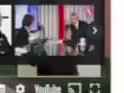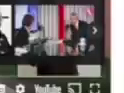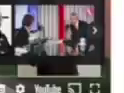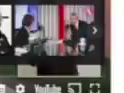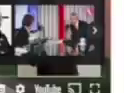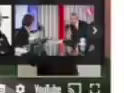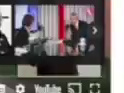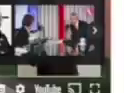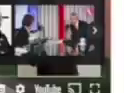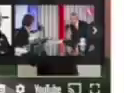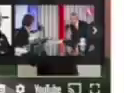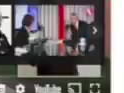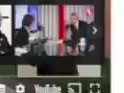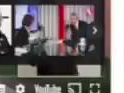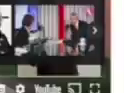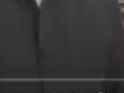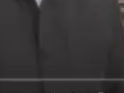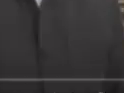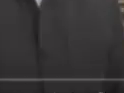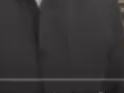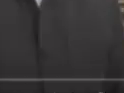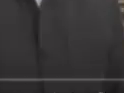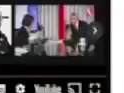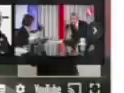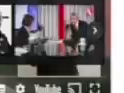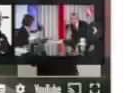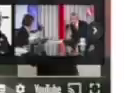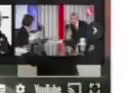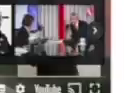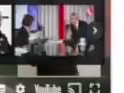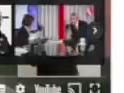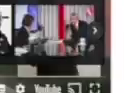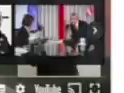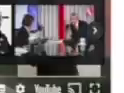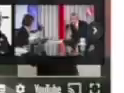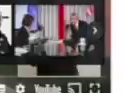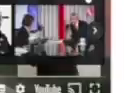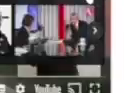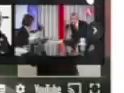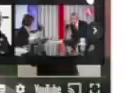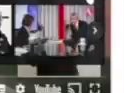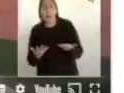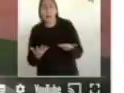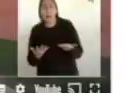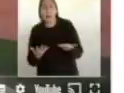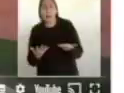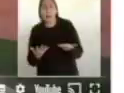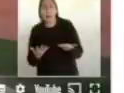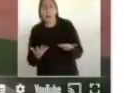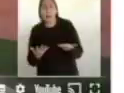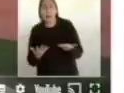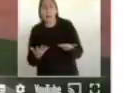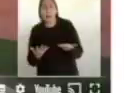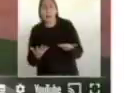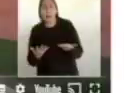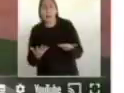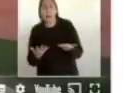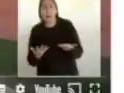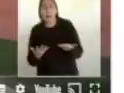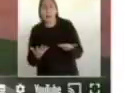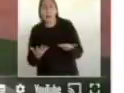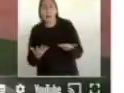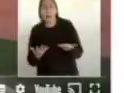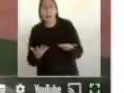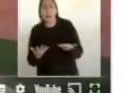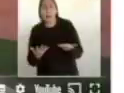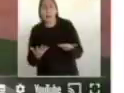y para esto me gustaría poner las palabras que dio el presidente lópez obrador bueno parte de las palabras que dio el presidente